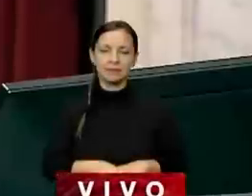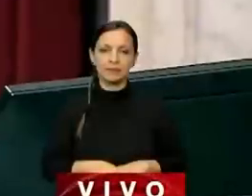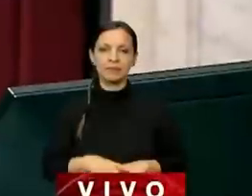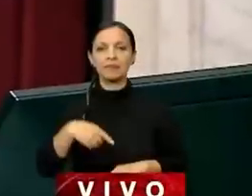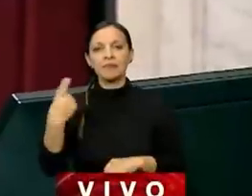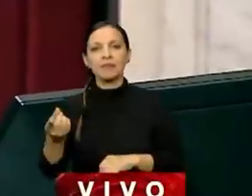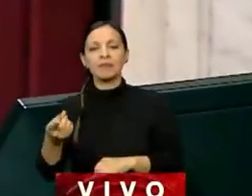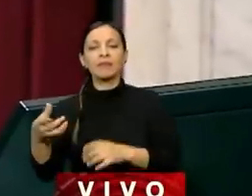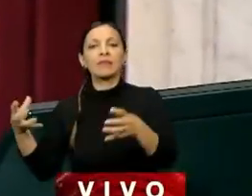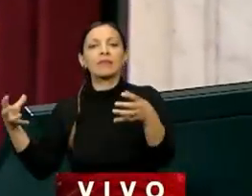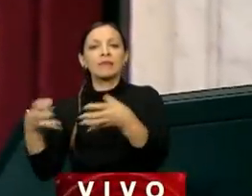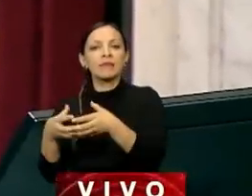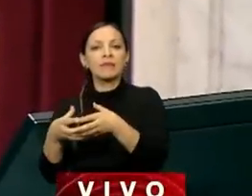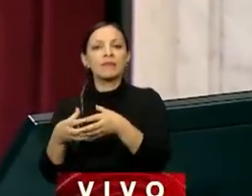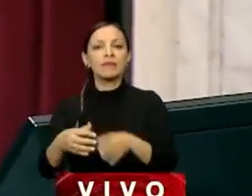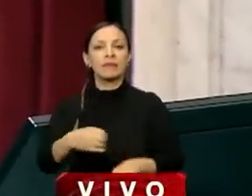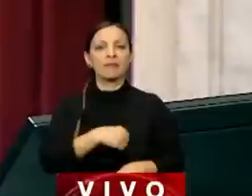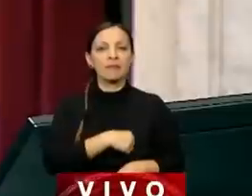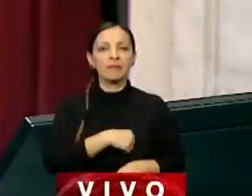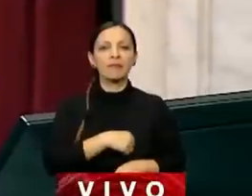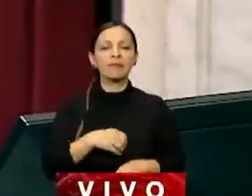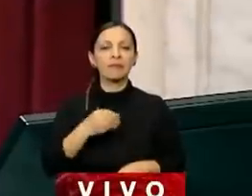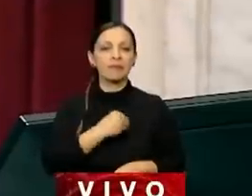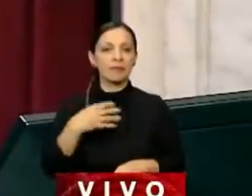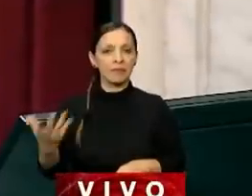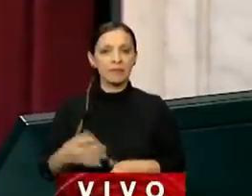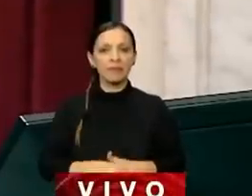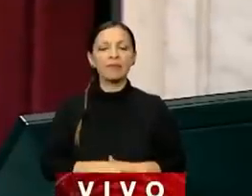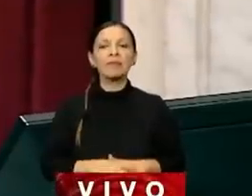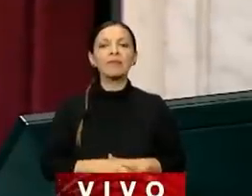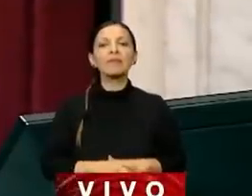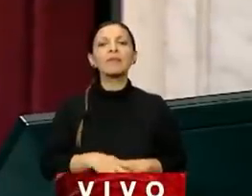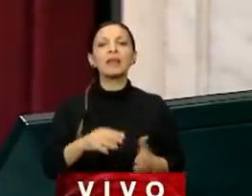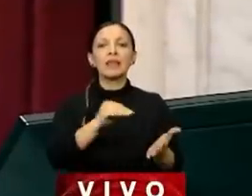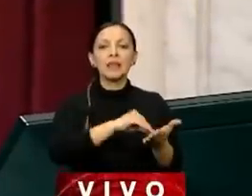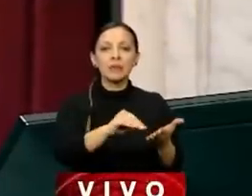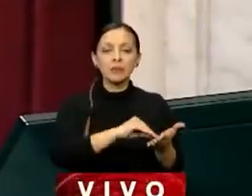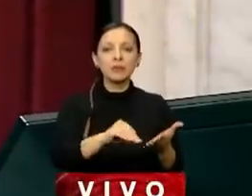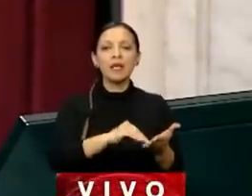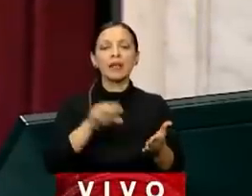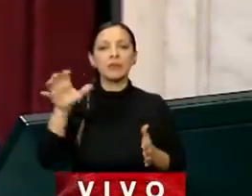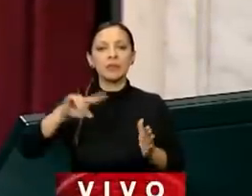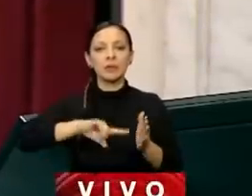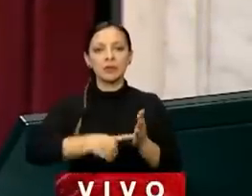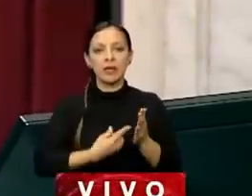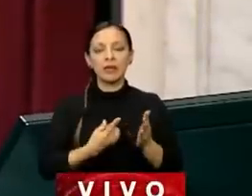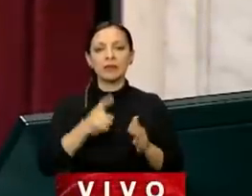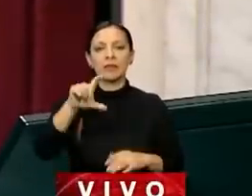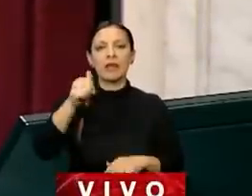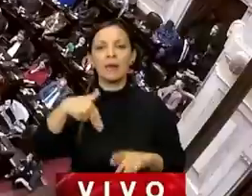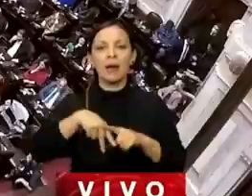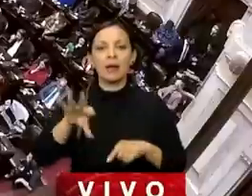Por el bloque Identidad Bonaerense, tiene la palabra la diputada por la provincia de Buenos Aires, Graciela